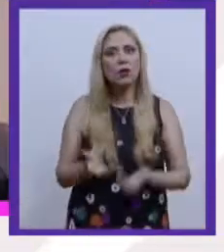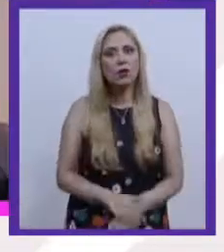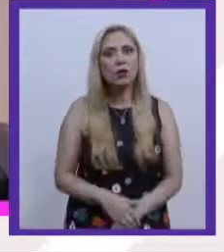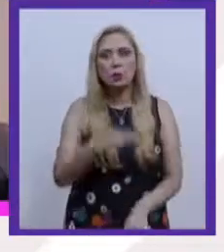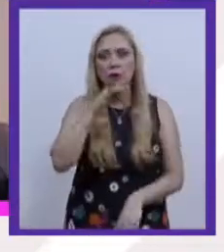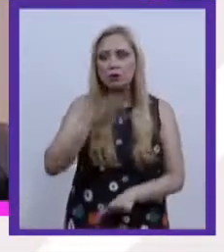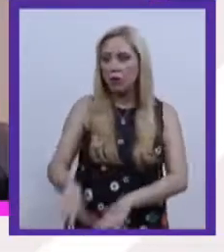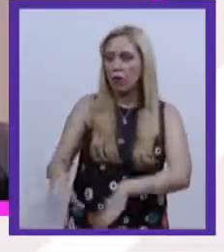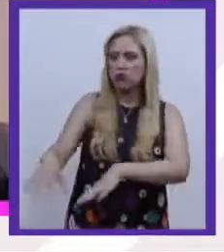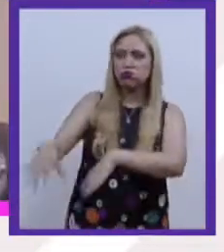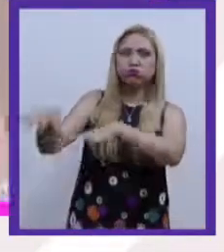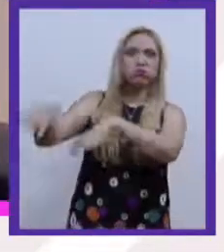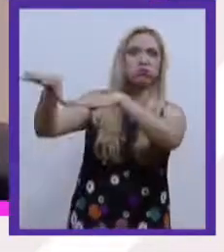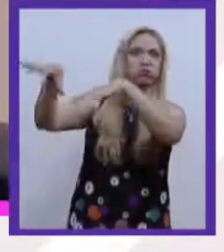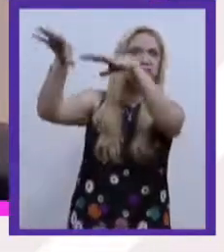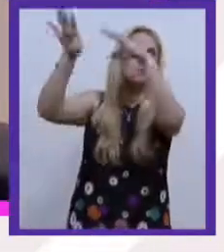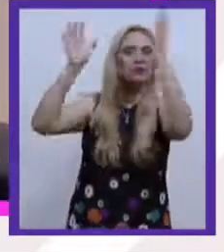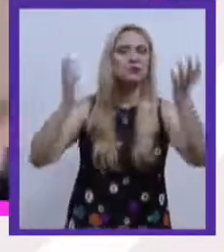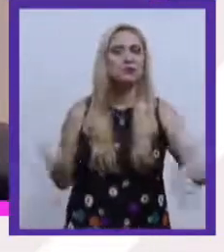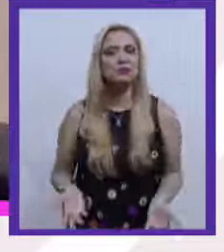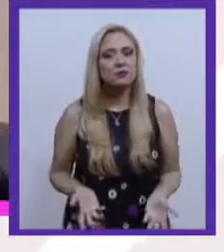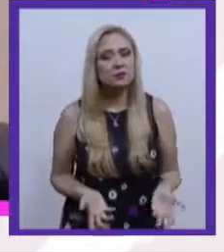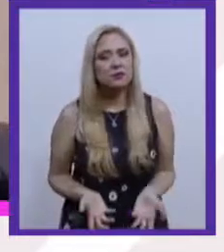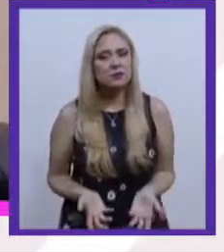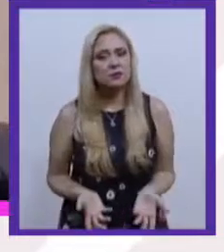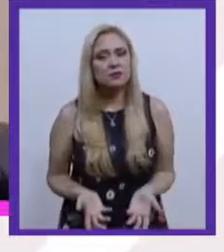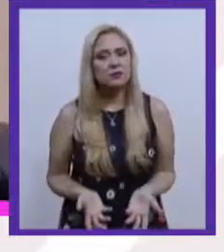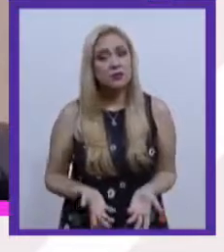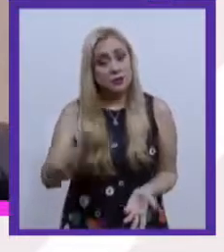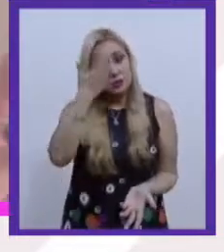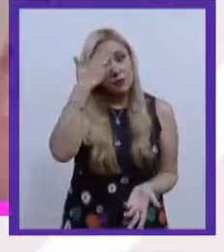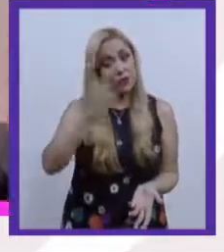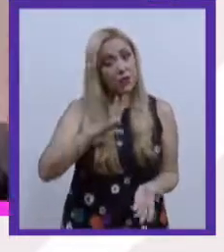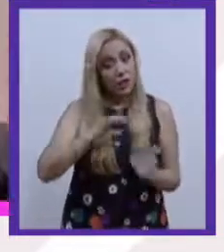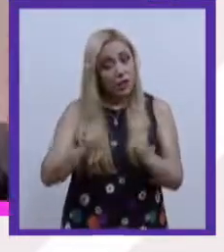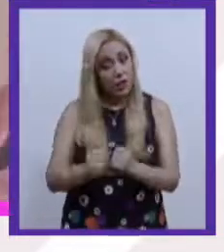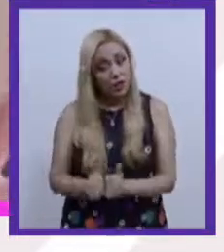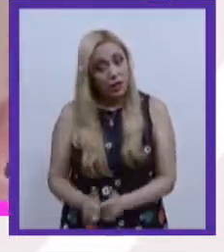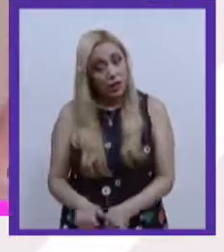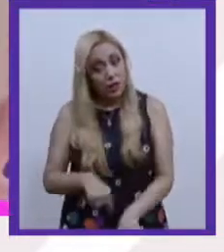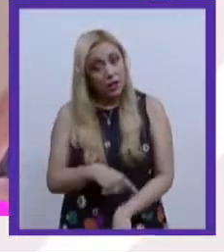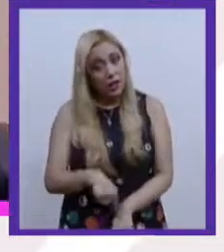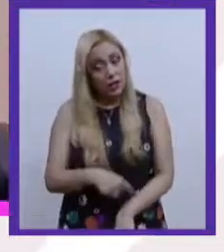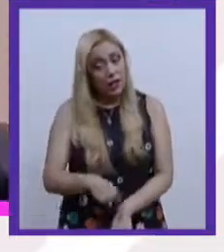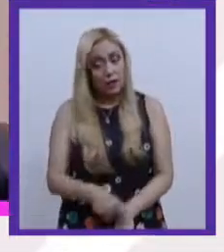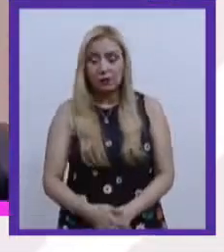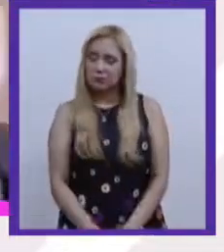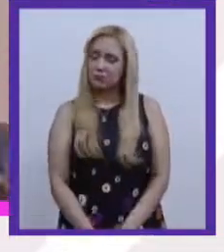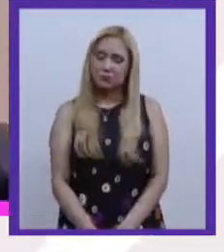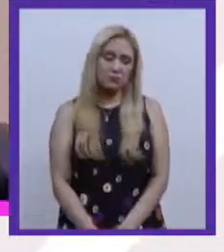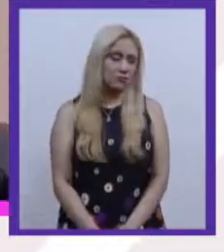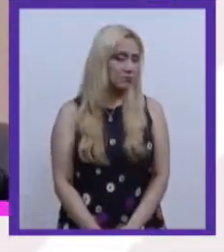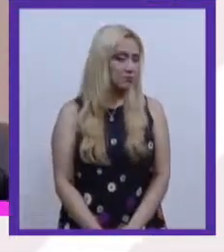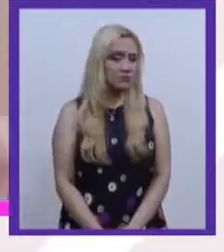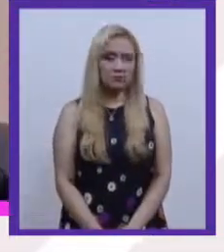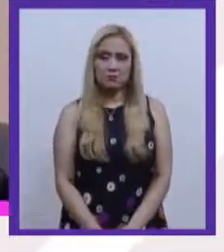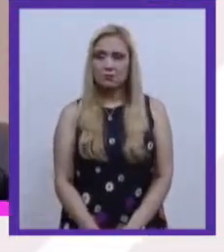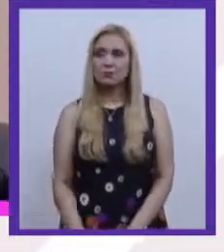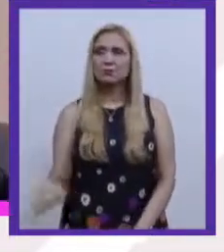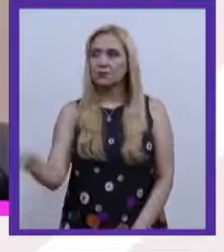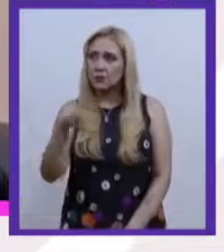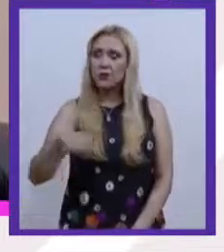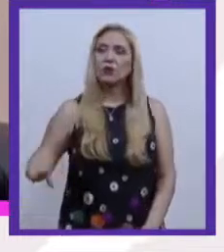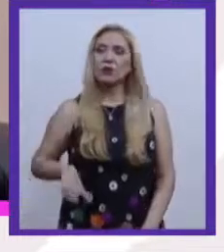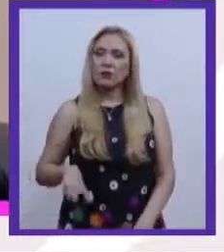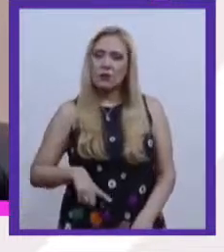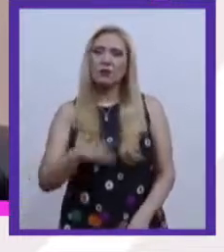diseñado en el sentido de que hay una señora de la casa que se hace cargo de eso, y eso es lo que tenemos que rediseñar, desde la parte pública y por